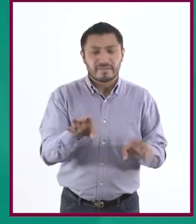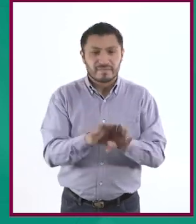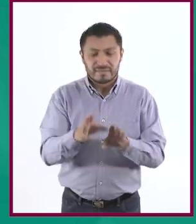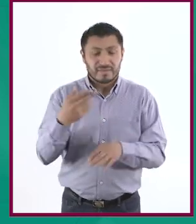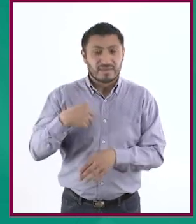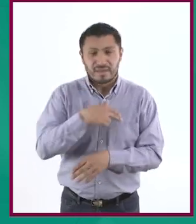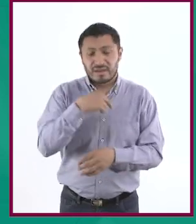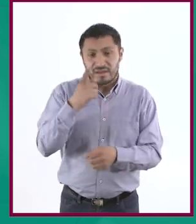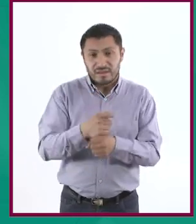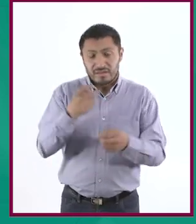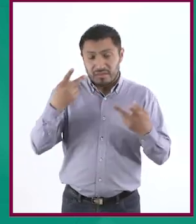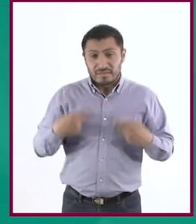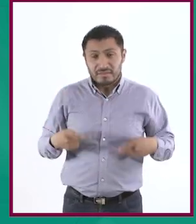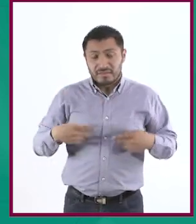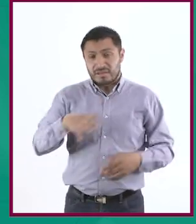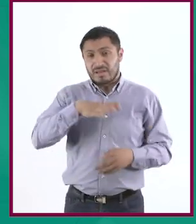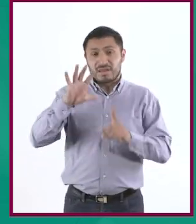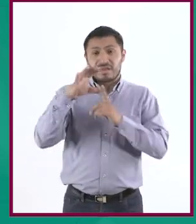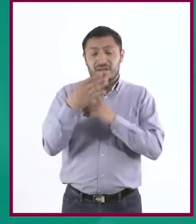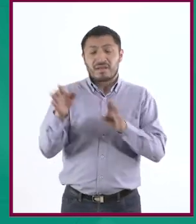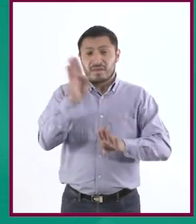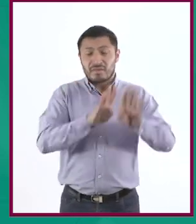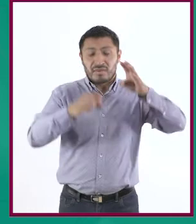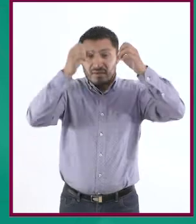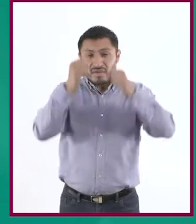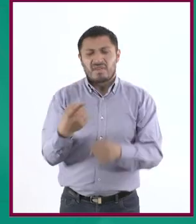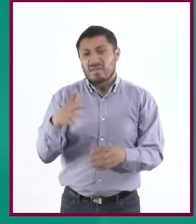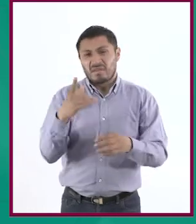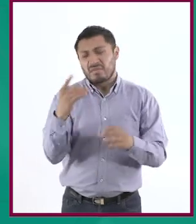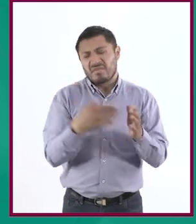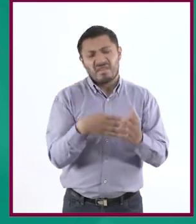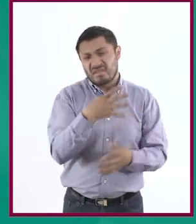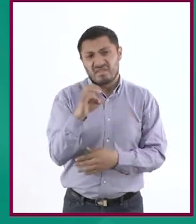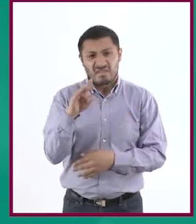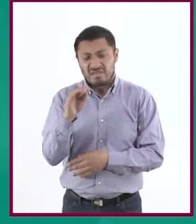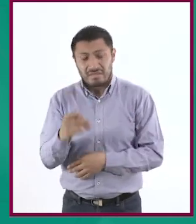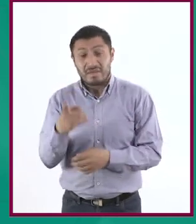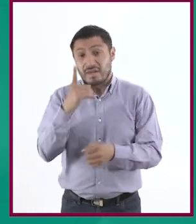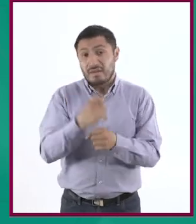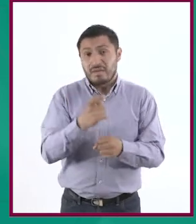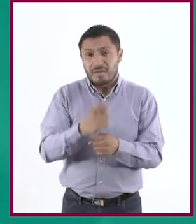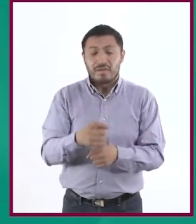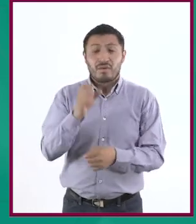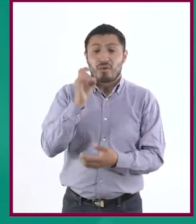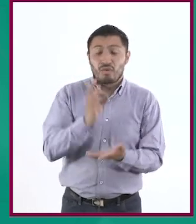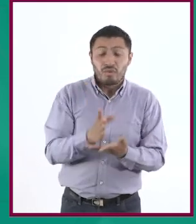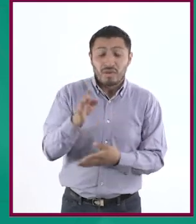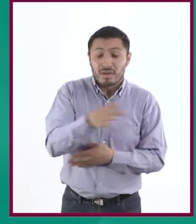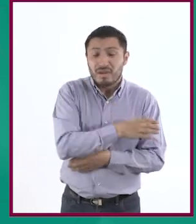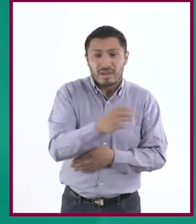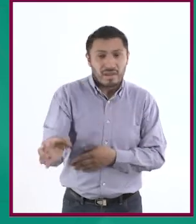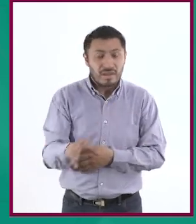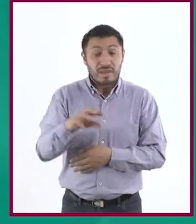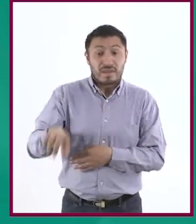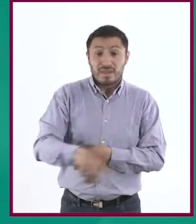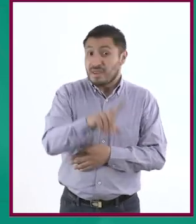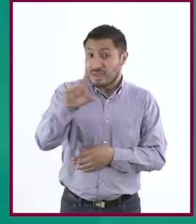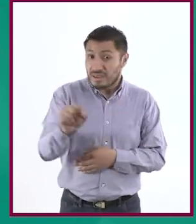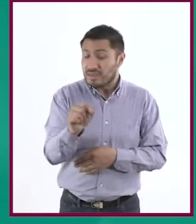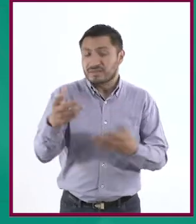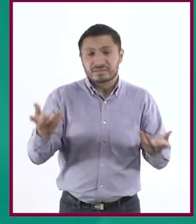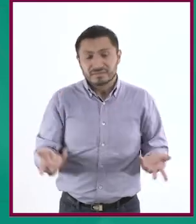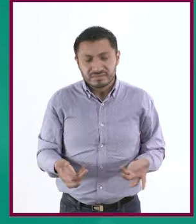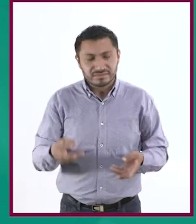de los primeros que tuvimos un comité de bioseguridad por ahí de los 90, primero nada más agrícola, y después se vio